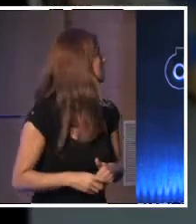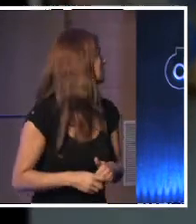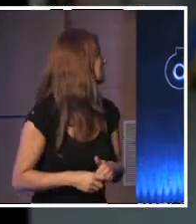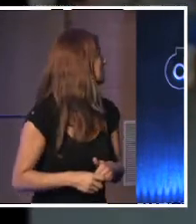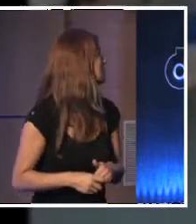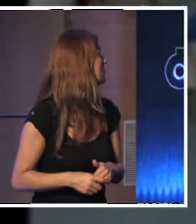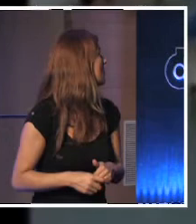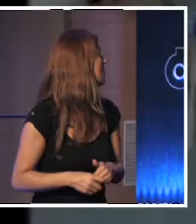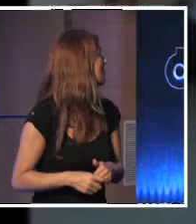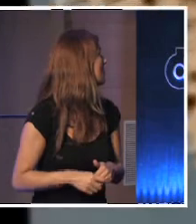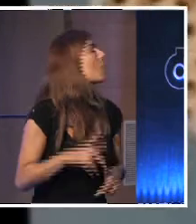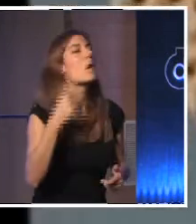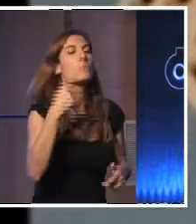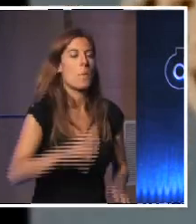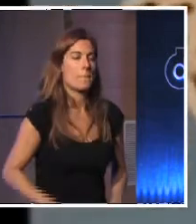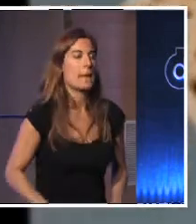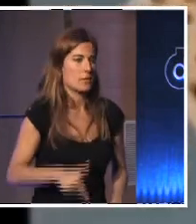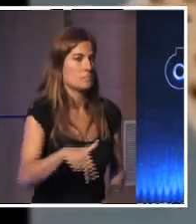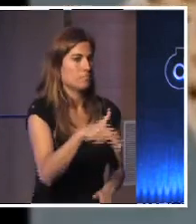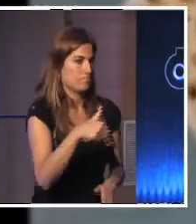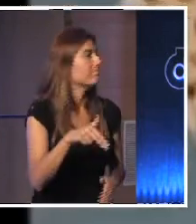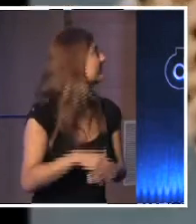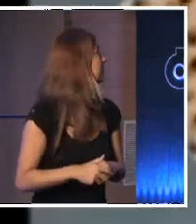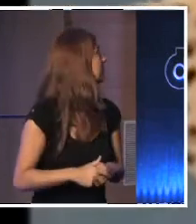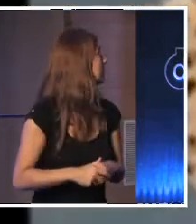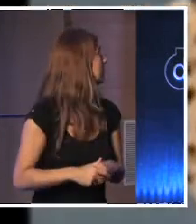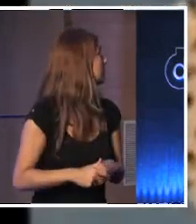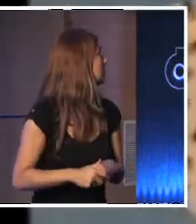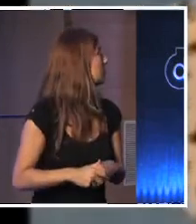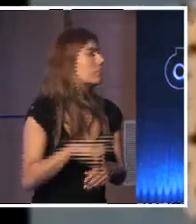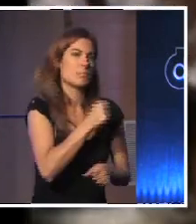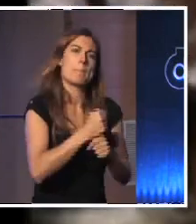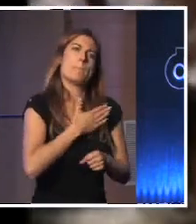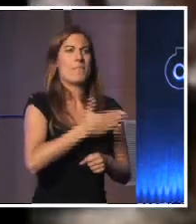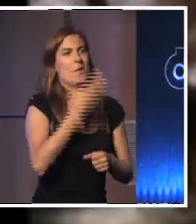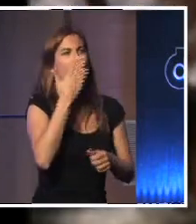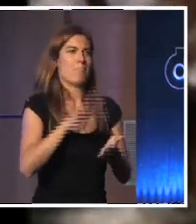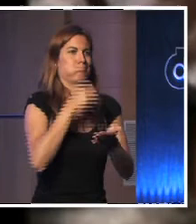Al mover los oídos, los perros pueden ubicar la fuente de un sonido con una precisión completa.